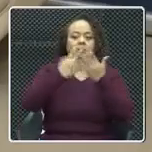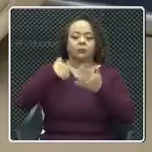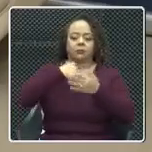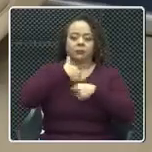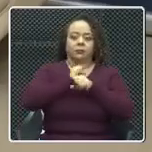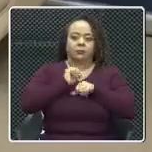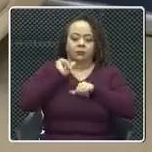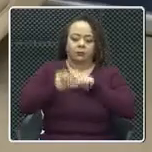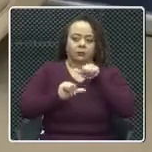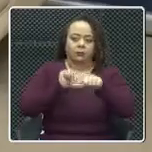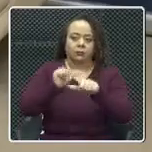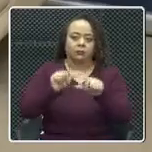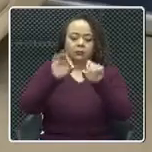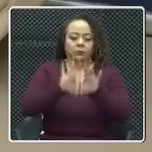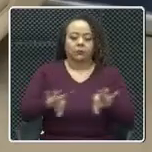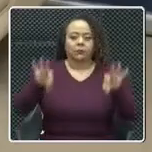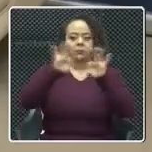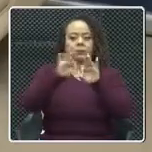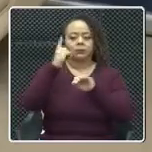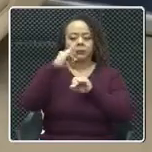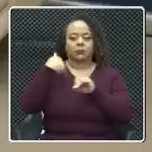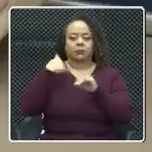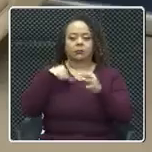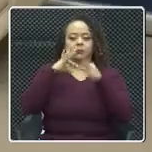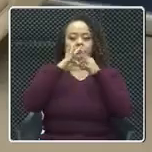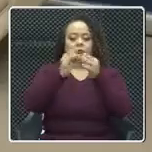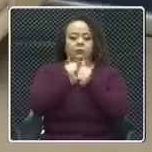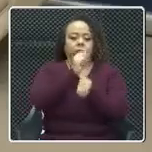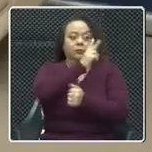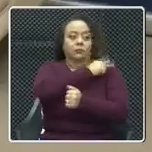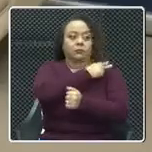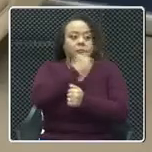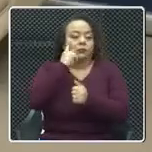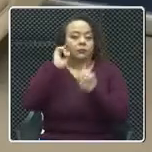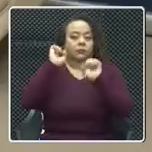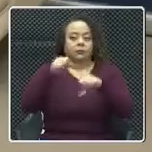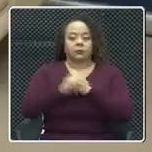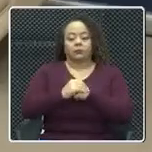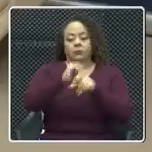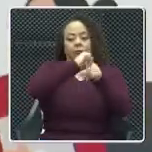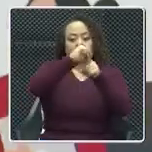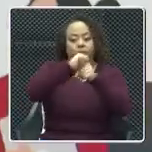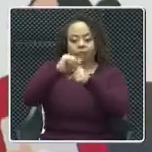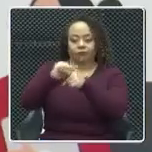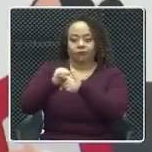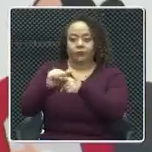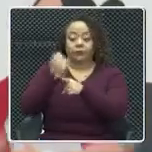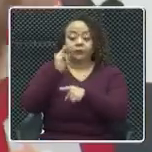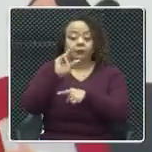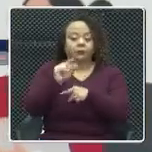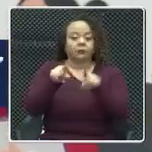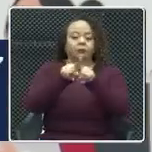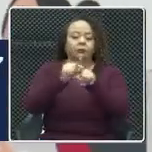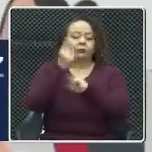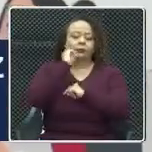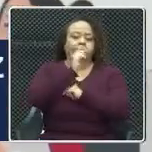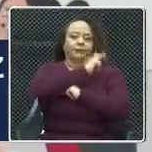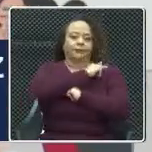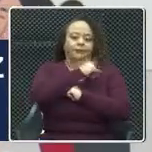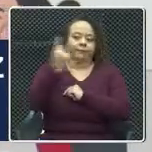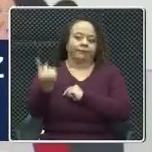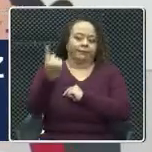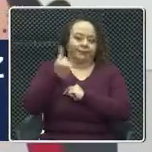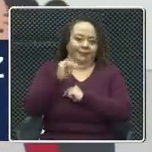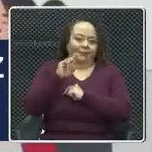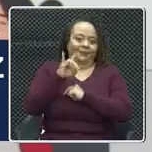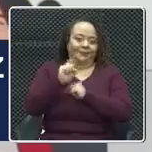esfuerzos importantes claro. Para tener acercamientos con los patronos, para poder capacitarlos y si no también para que los patronos se acerquen a